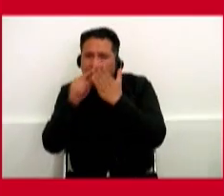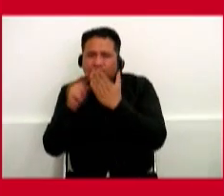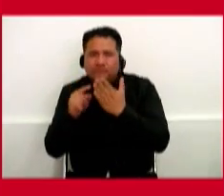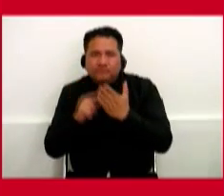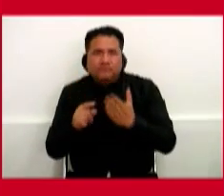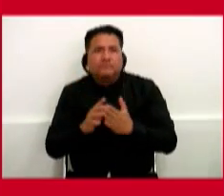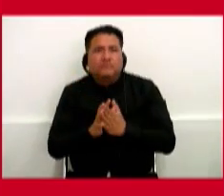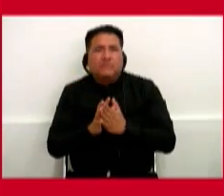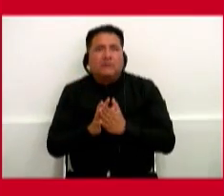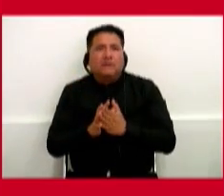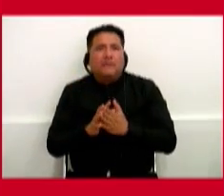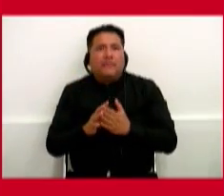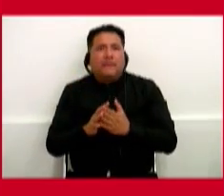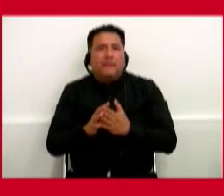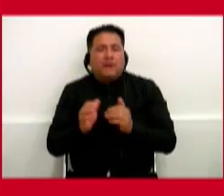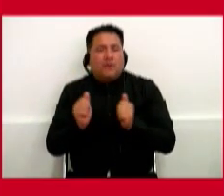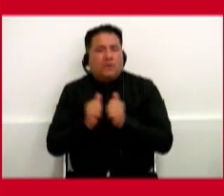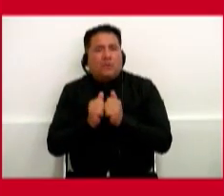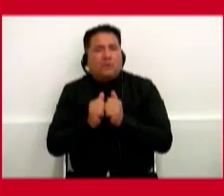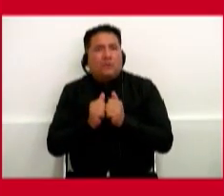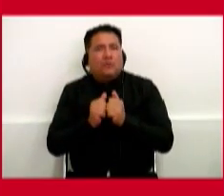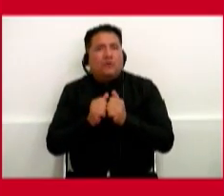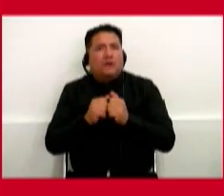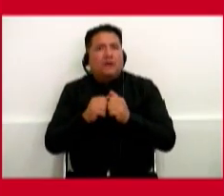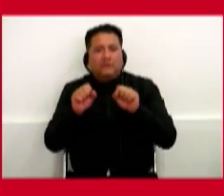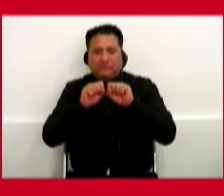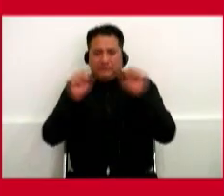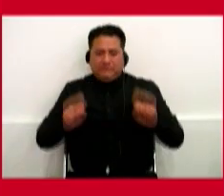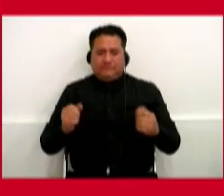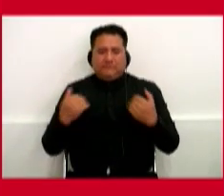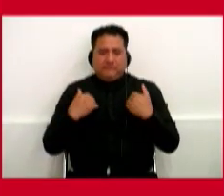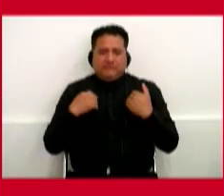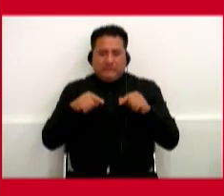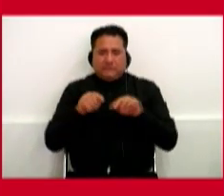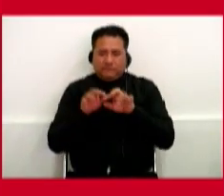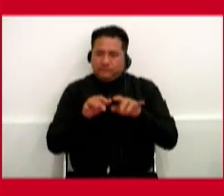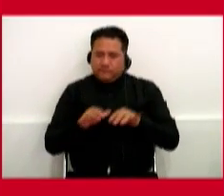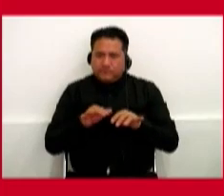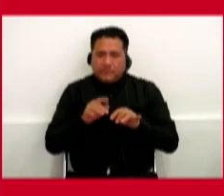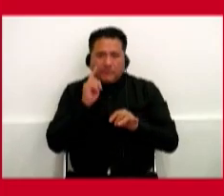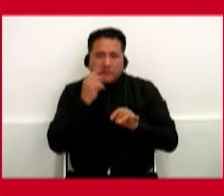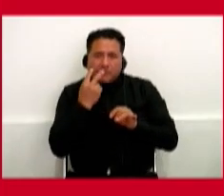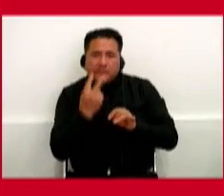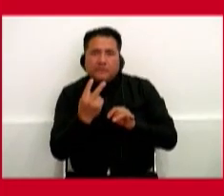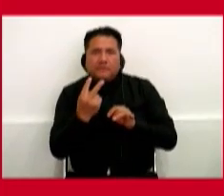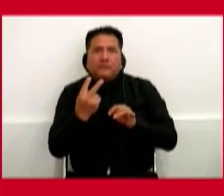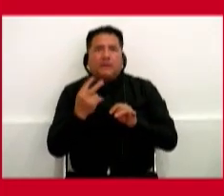caso, la verificación con los sistemas de monitoreo geotécnico, ¿no?